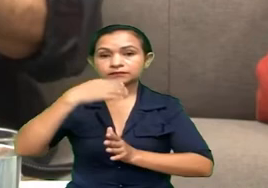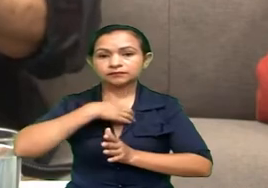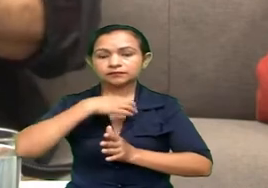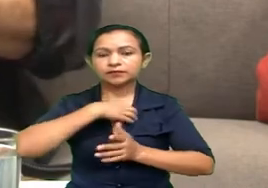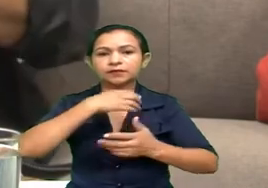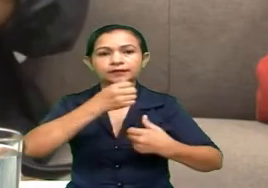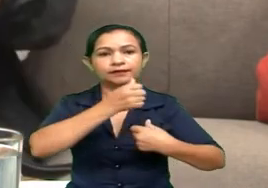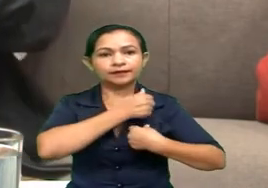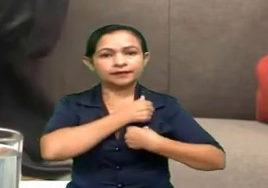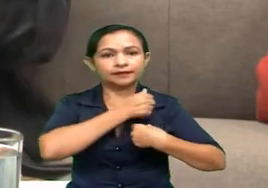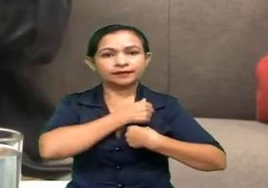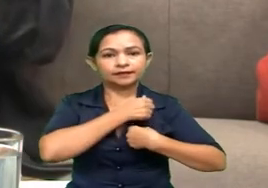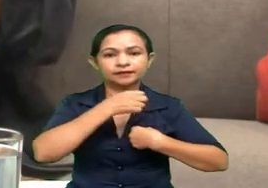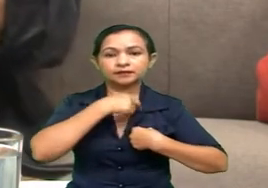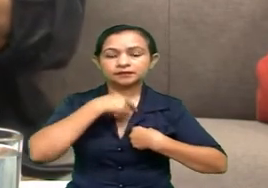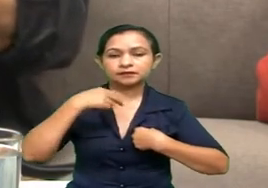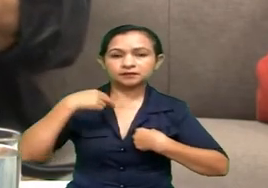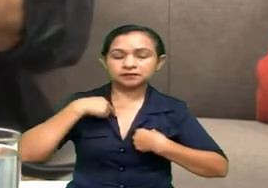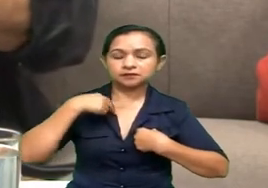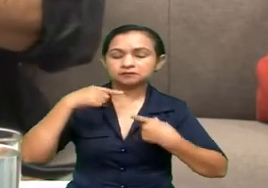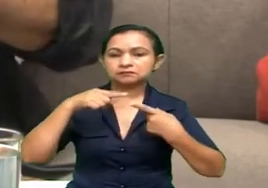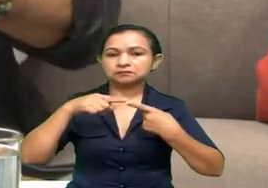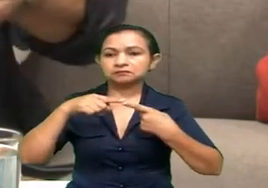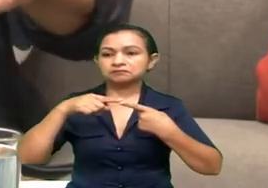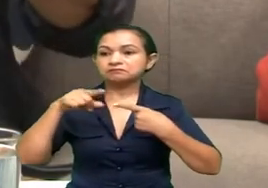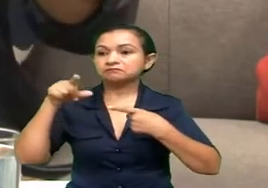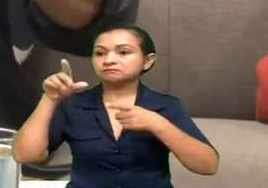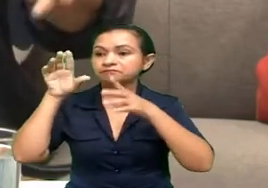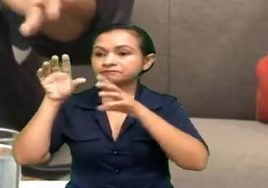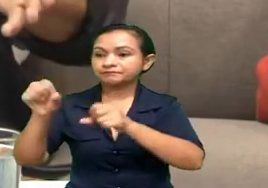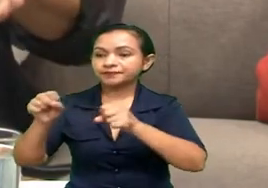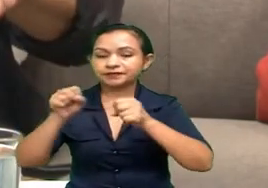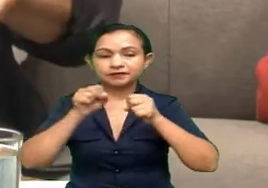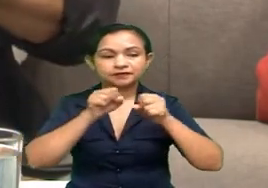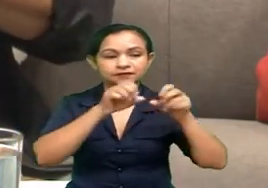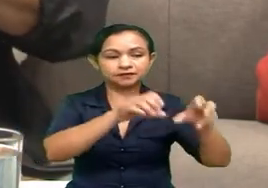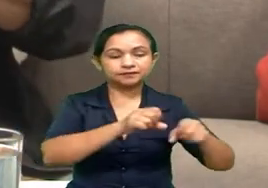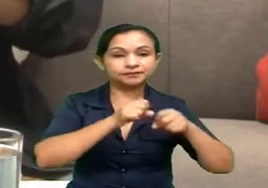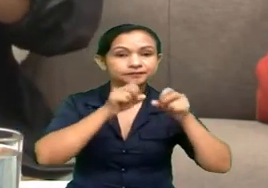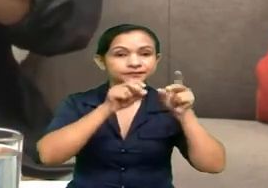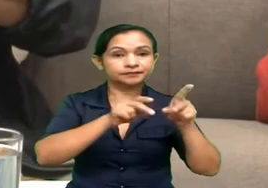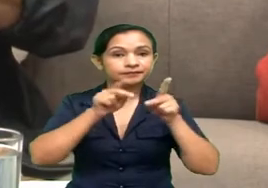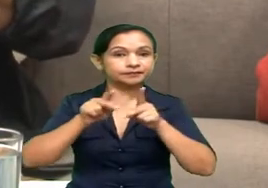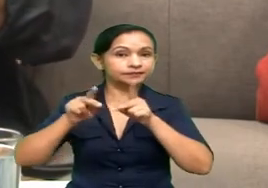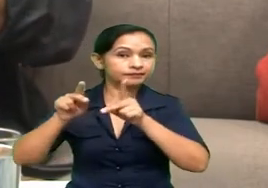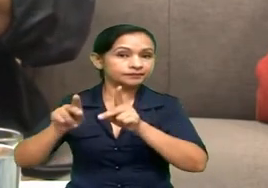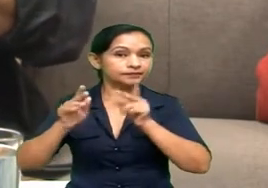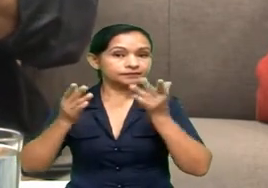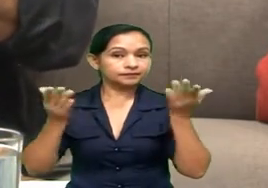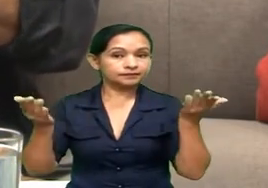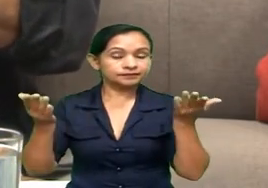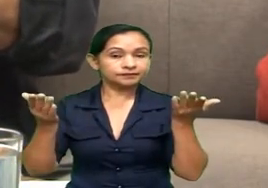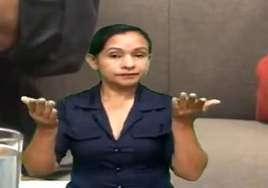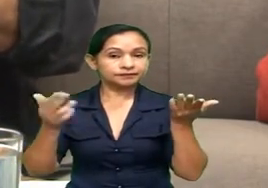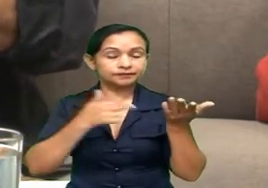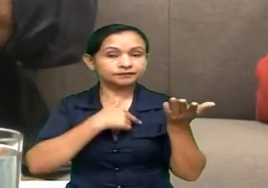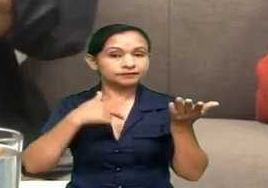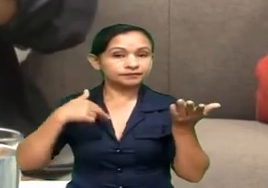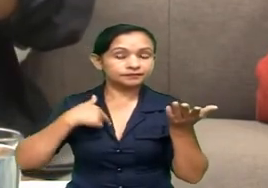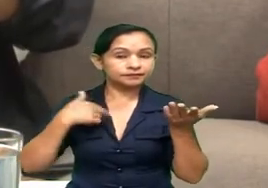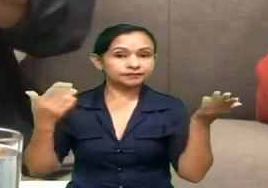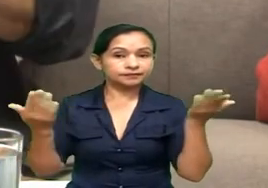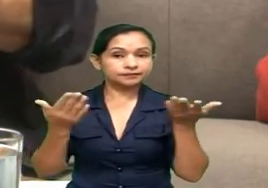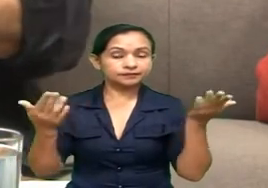ejército y se hacían reclutas de ciudadanos. Y qué es lo que pasaba,